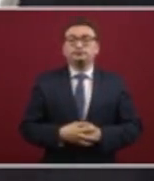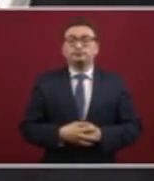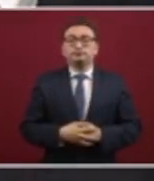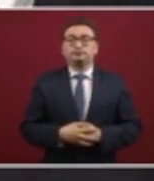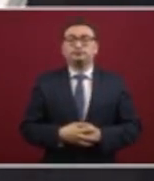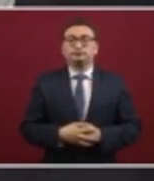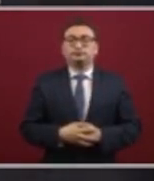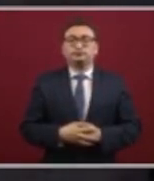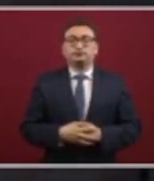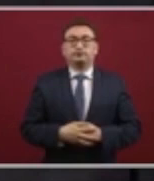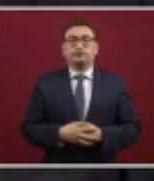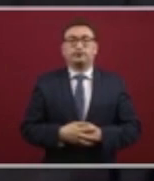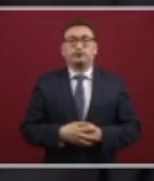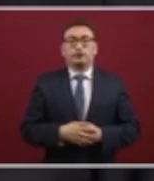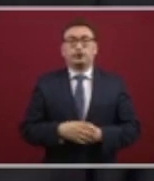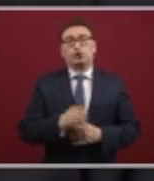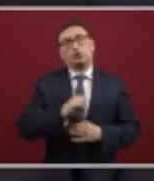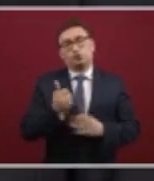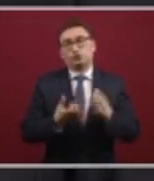buenas noticias,